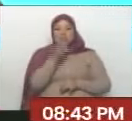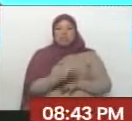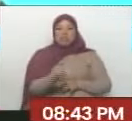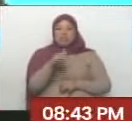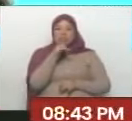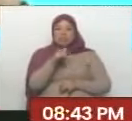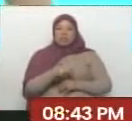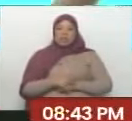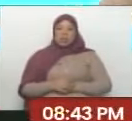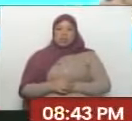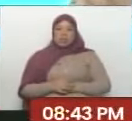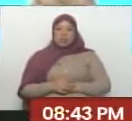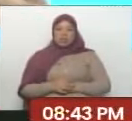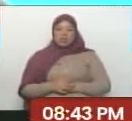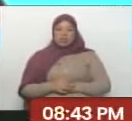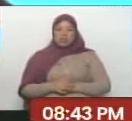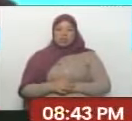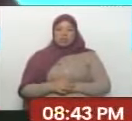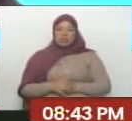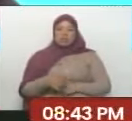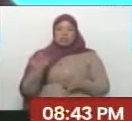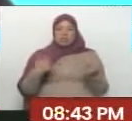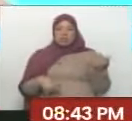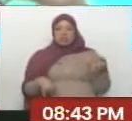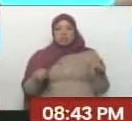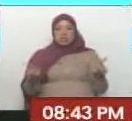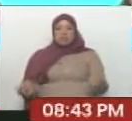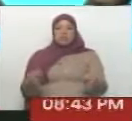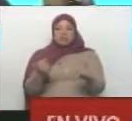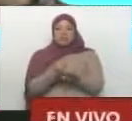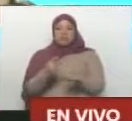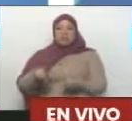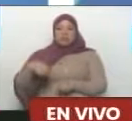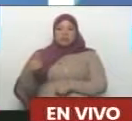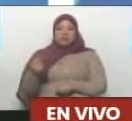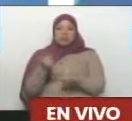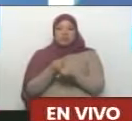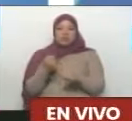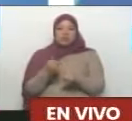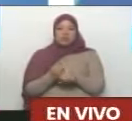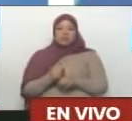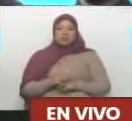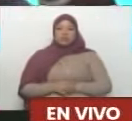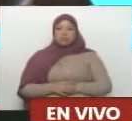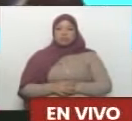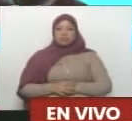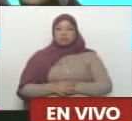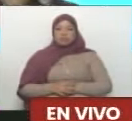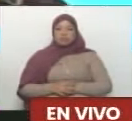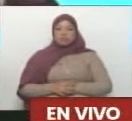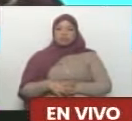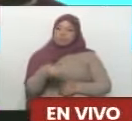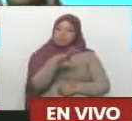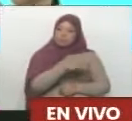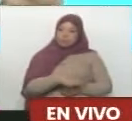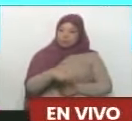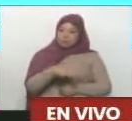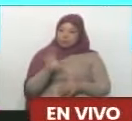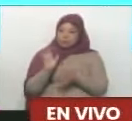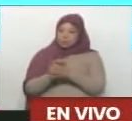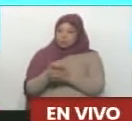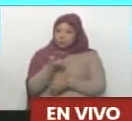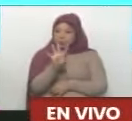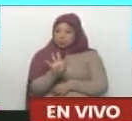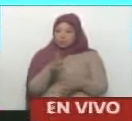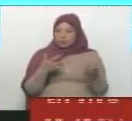extraordinarias de ese instrumento que están prácticamente pues a la vista de todos, pues los grandes solistas de 4